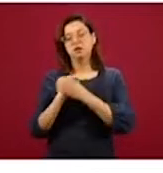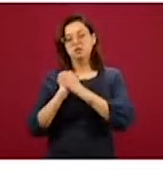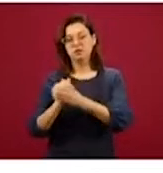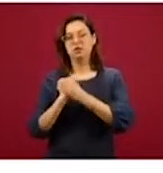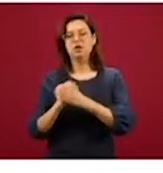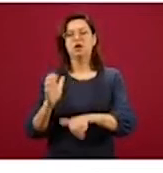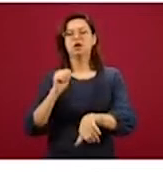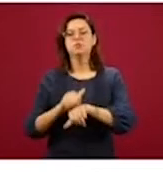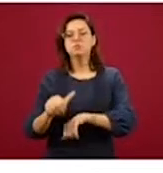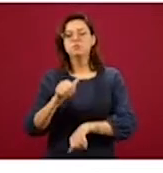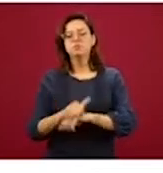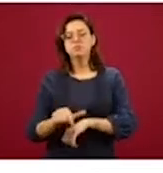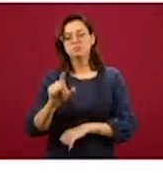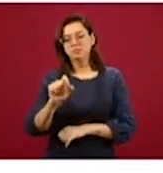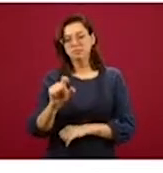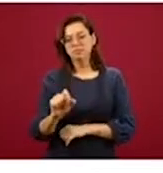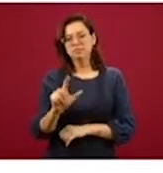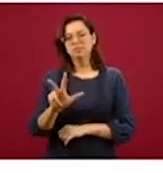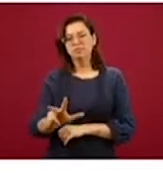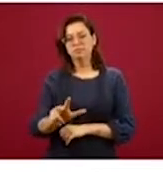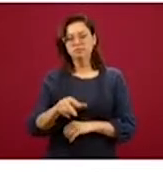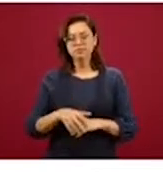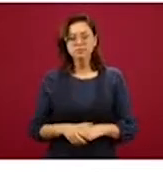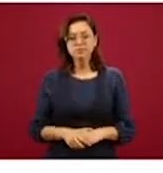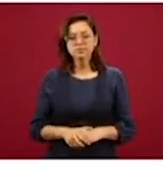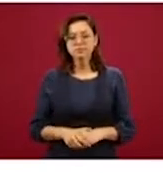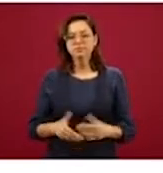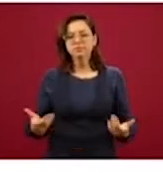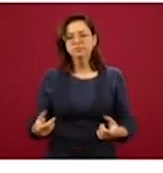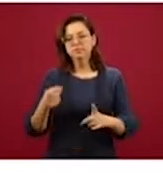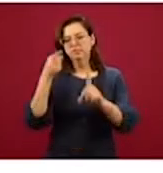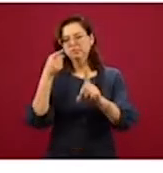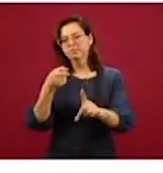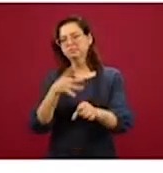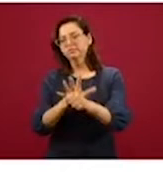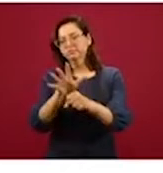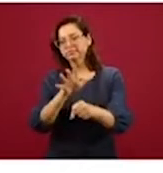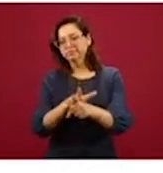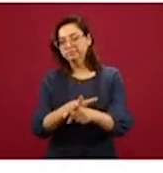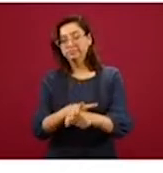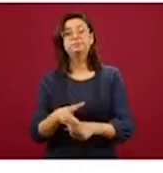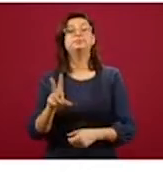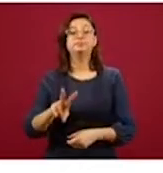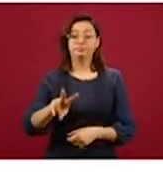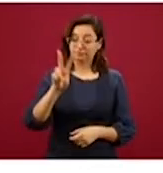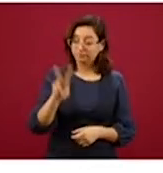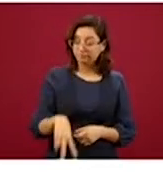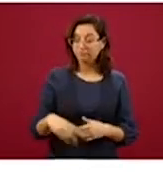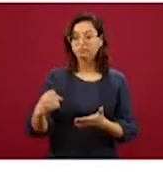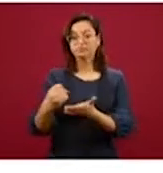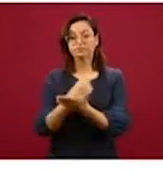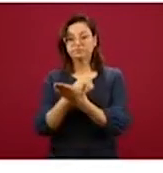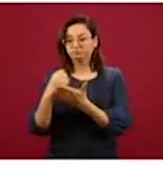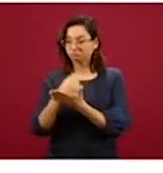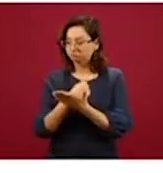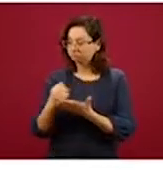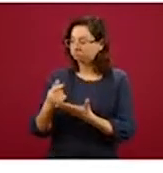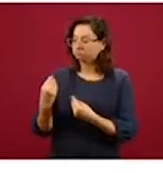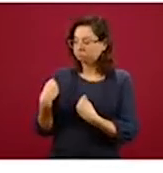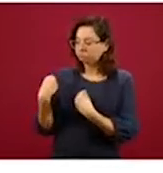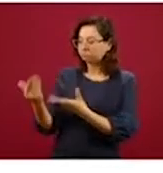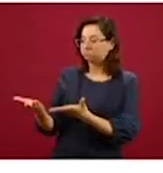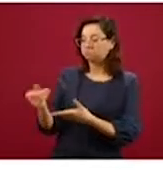lo buscan en la página del gobierno. ¿Y qué es lo que buscamos? Efectivamente, son créditos productivos a la palabra. Es